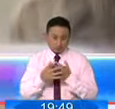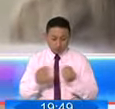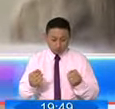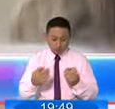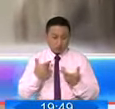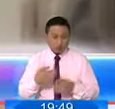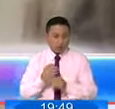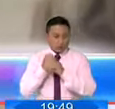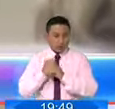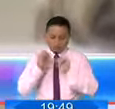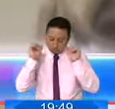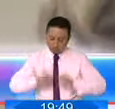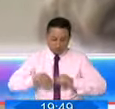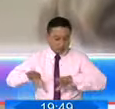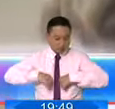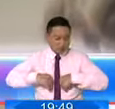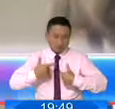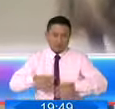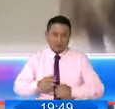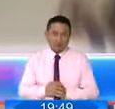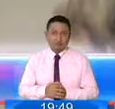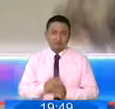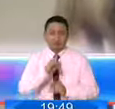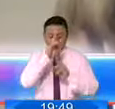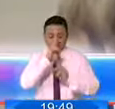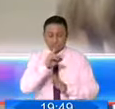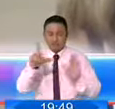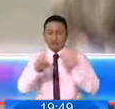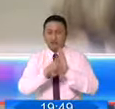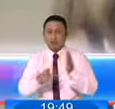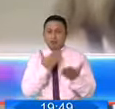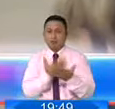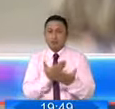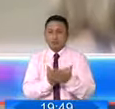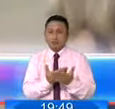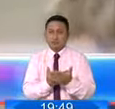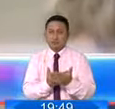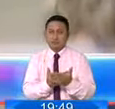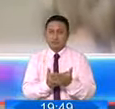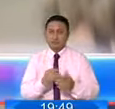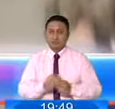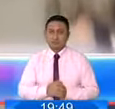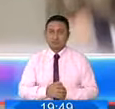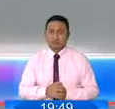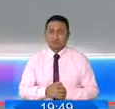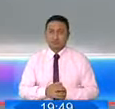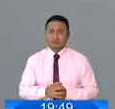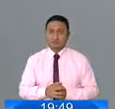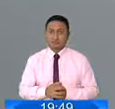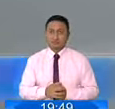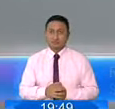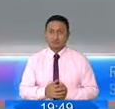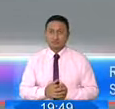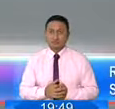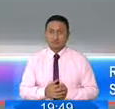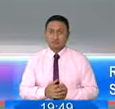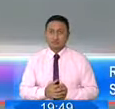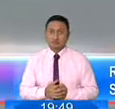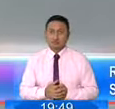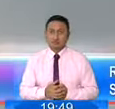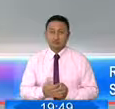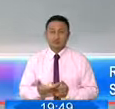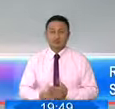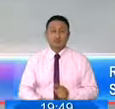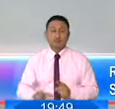lo que tenga que estar de acuerdo a la ley, de acuerdo a las evidencias, no me temblará la mano. Por su parte, el